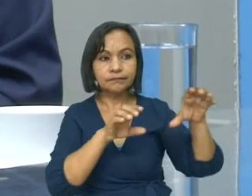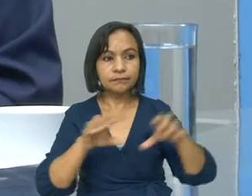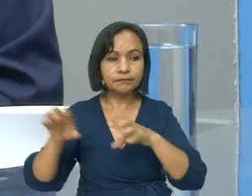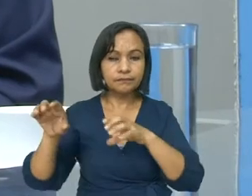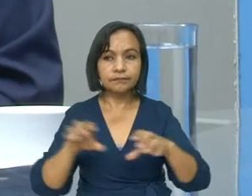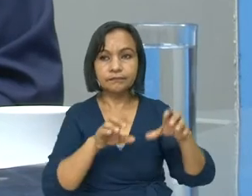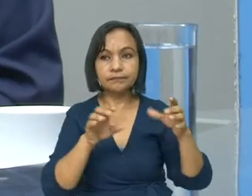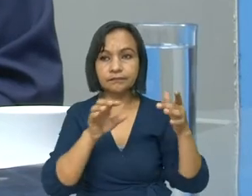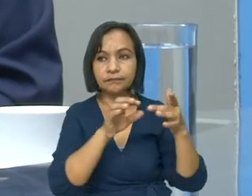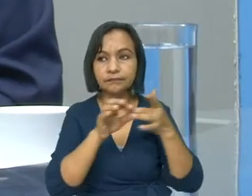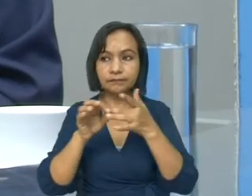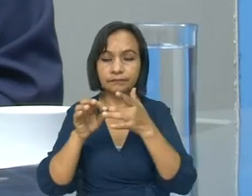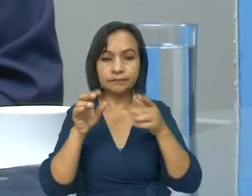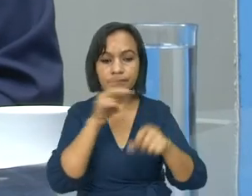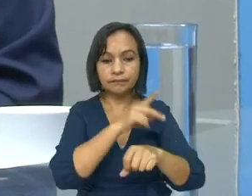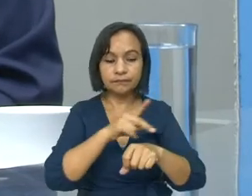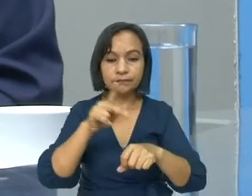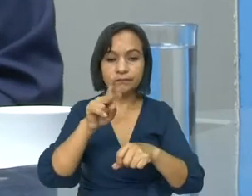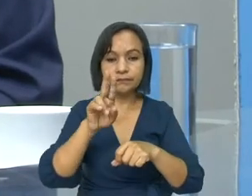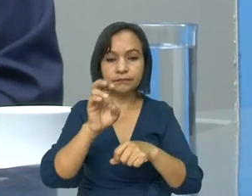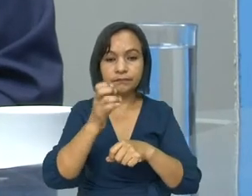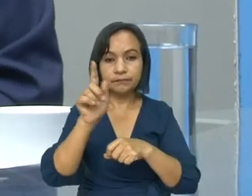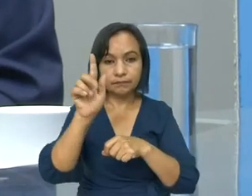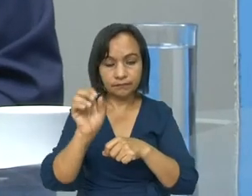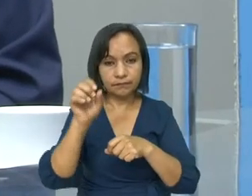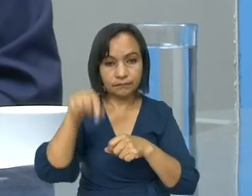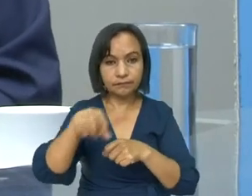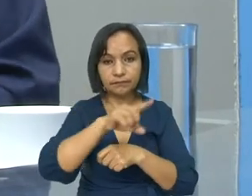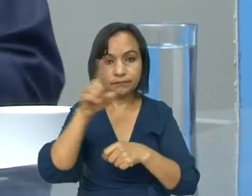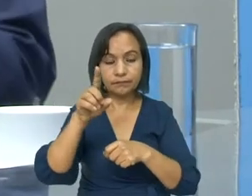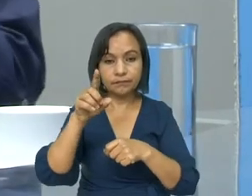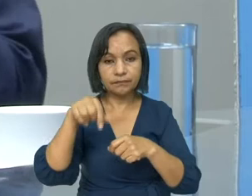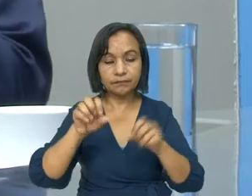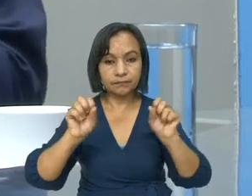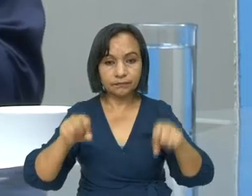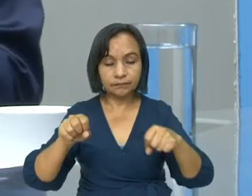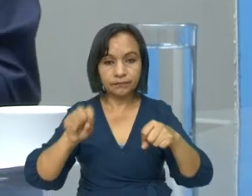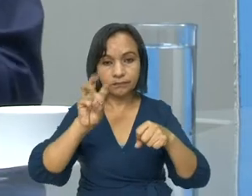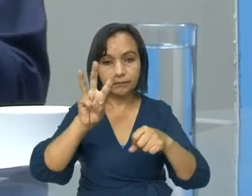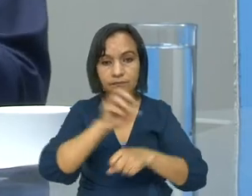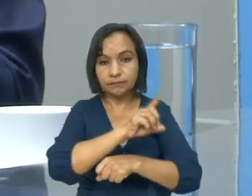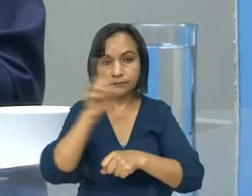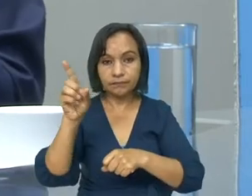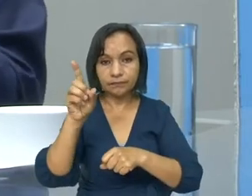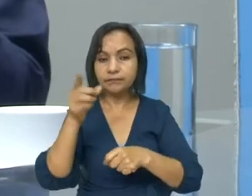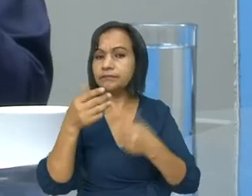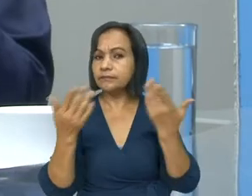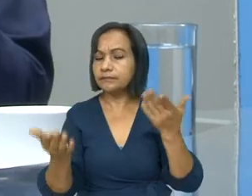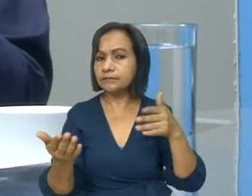Esto grande. Es Salvador Allende, en Puerto Salvador Allende. Salvador Allende. Hoy abre el MotoFest durante 3 días, que